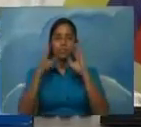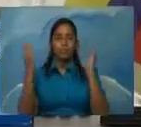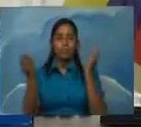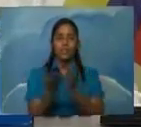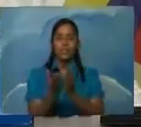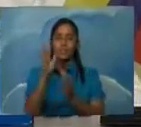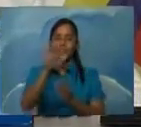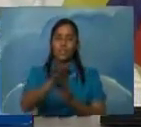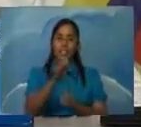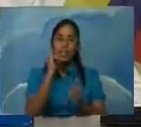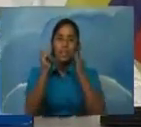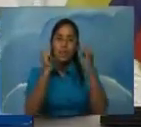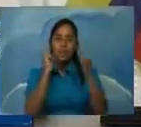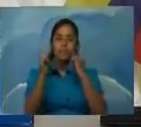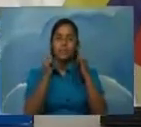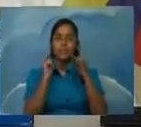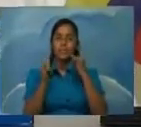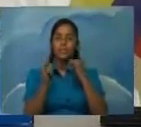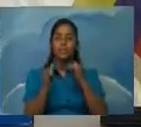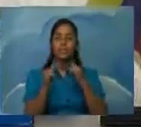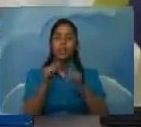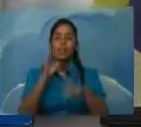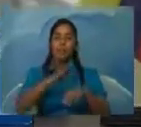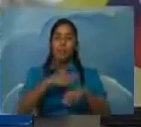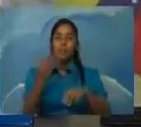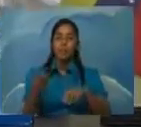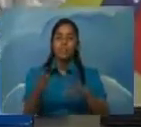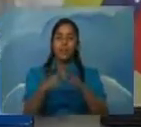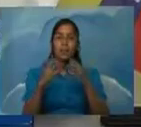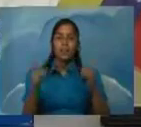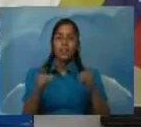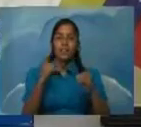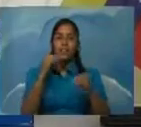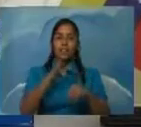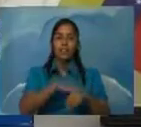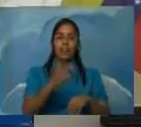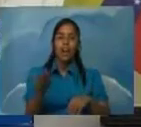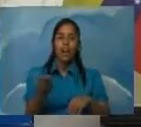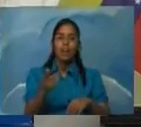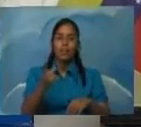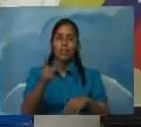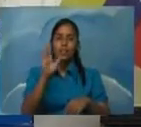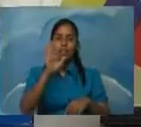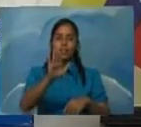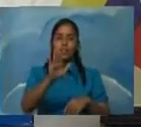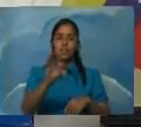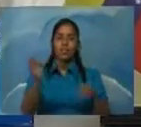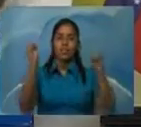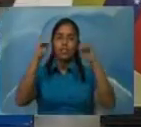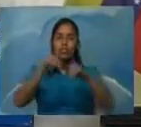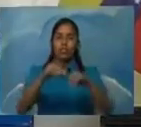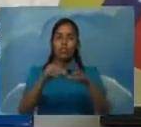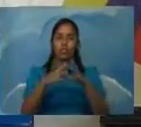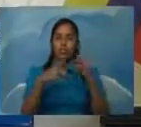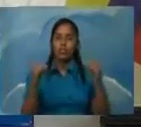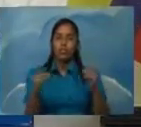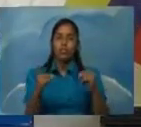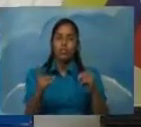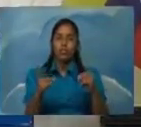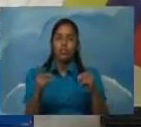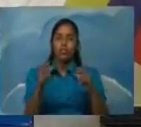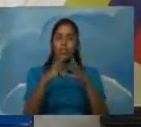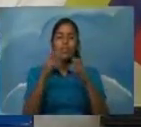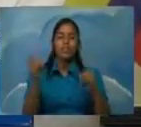anda de fiesta. ¿Por qué? Porque así lo dispuso el Señor. ¿Para qué son las